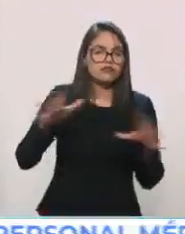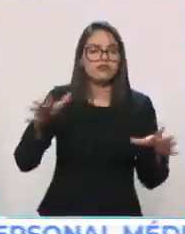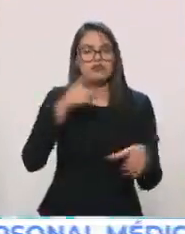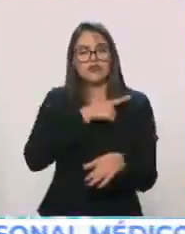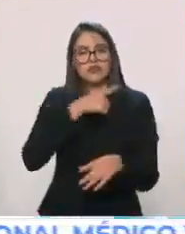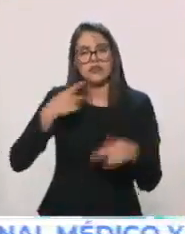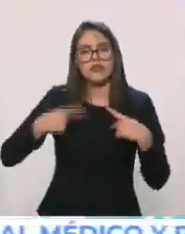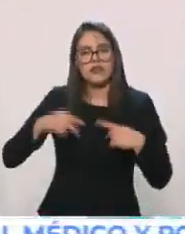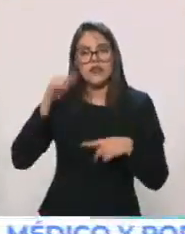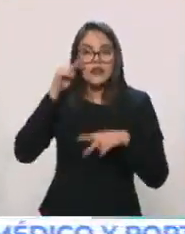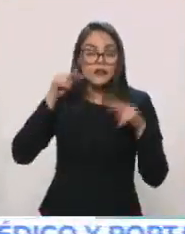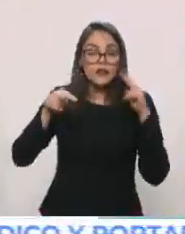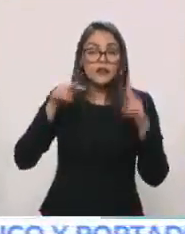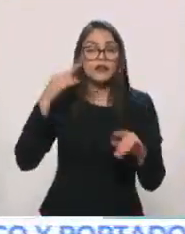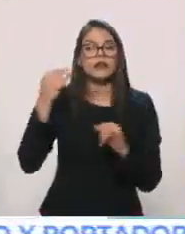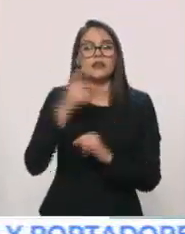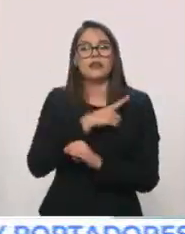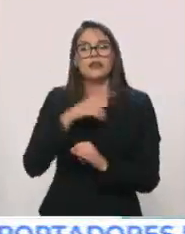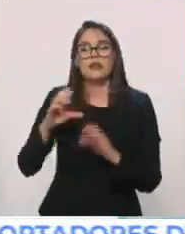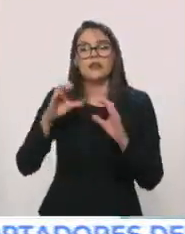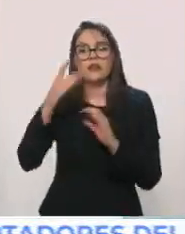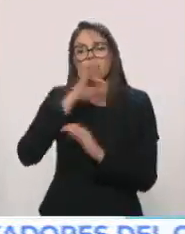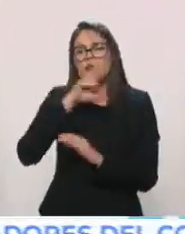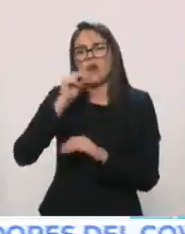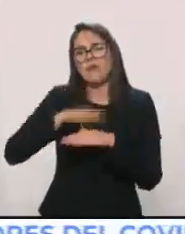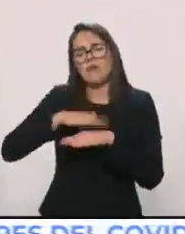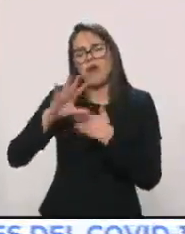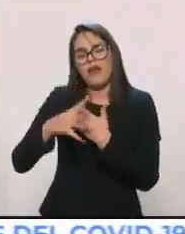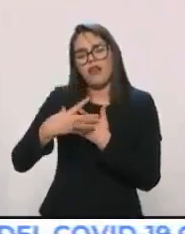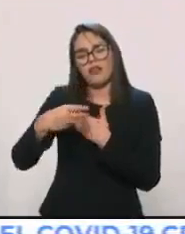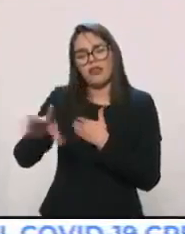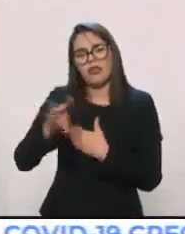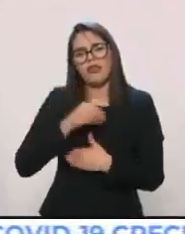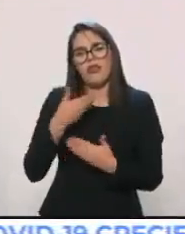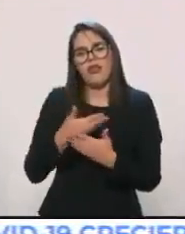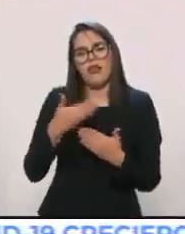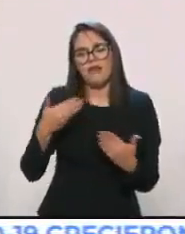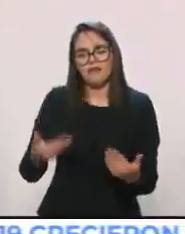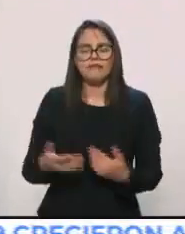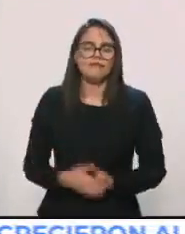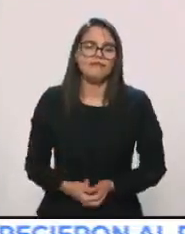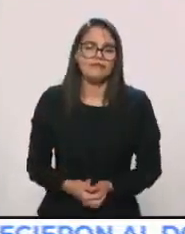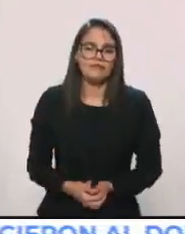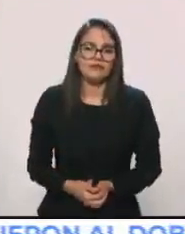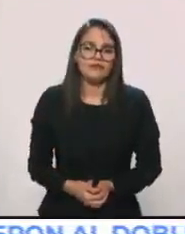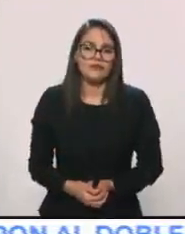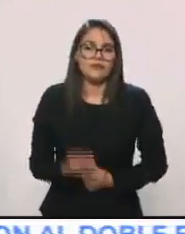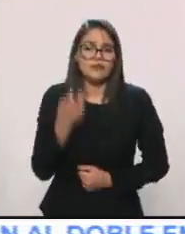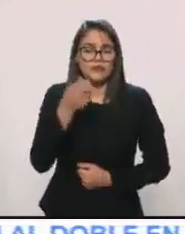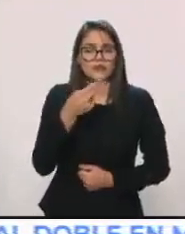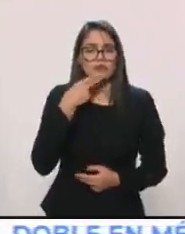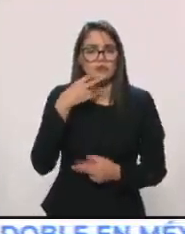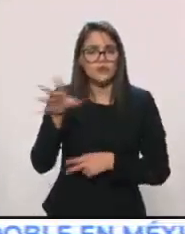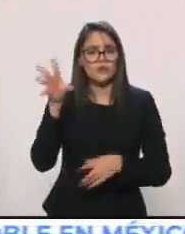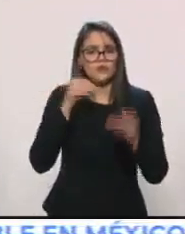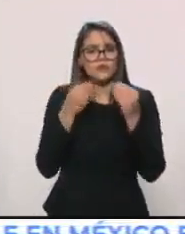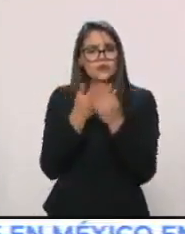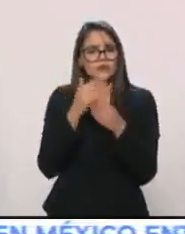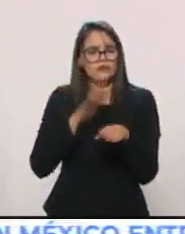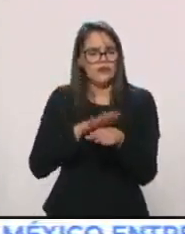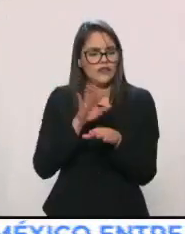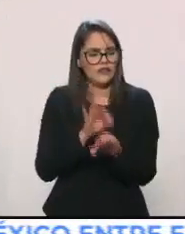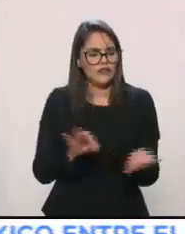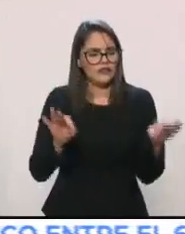sus habitantes a fin de evitar el contagio del COVID-19. Estas herramientas tecnológicas se vuelven muy útiles durante la etapa